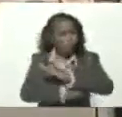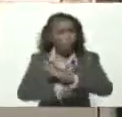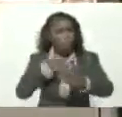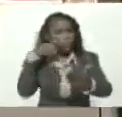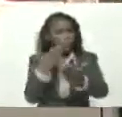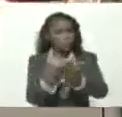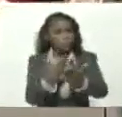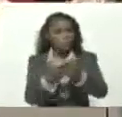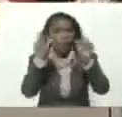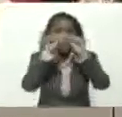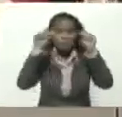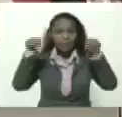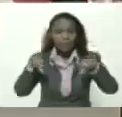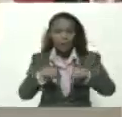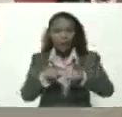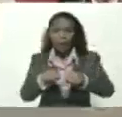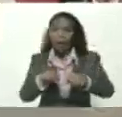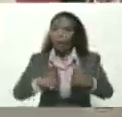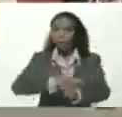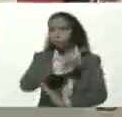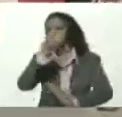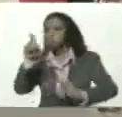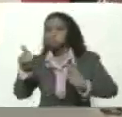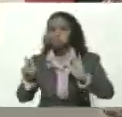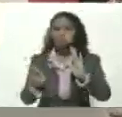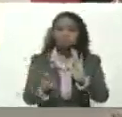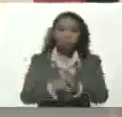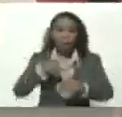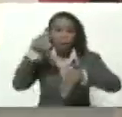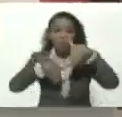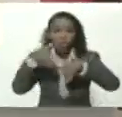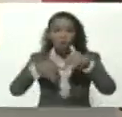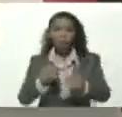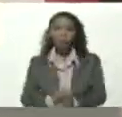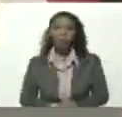el sistema completo de votación.